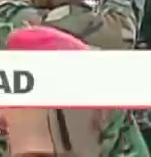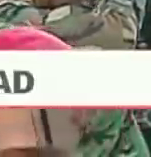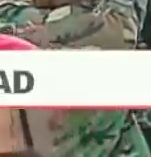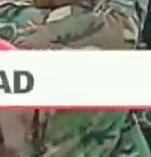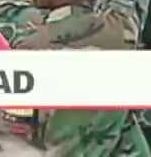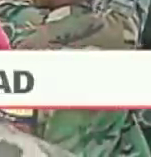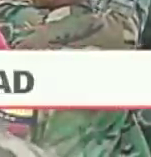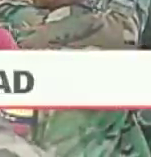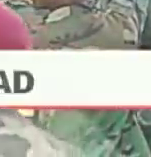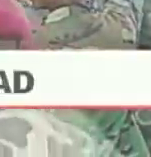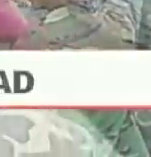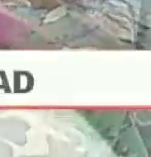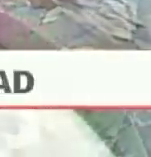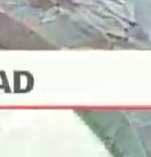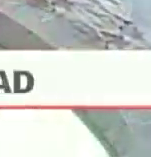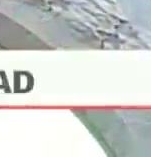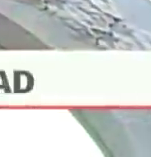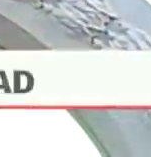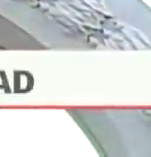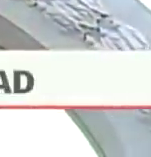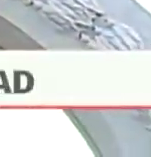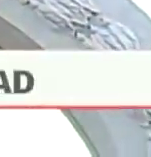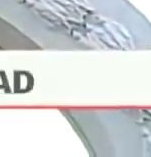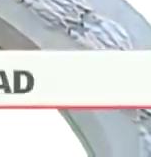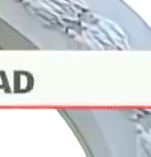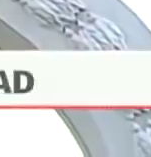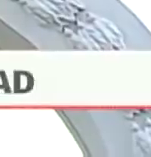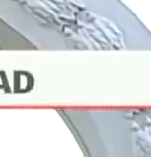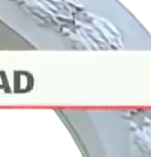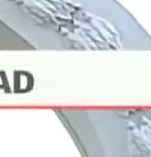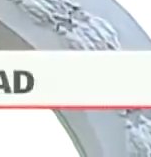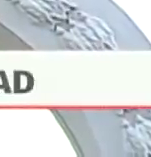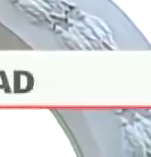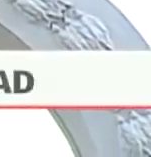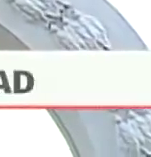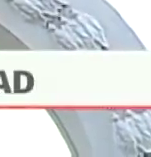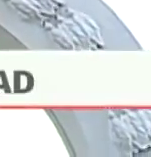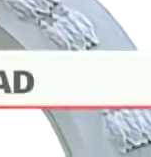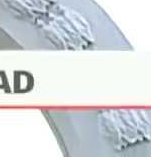y la unión, es el mensaje. Con estas imágenes desde el campo de Carabobo,